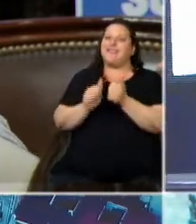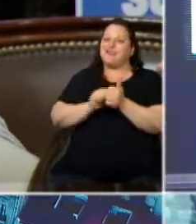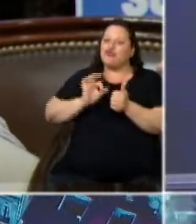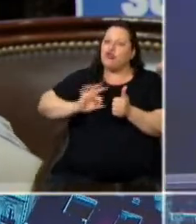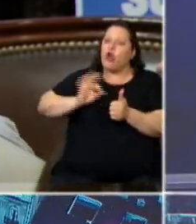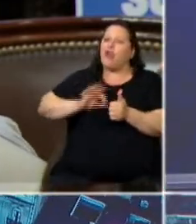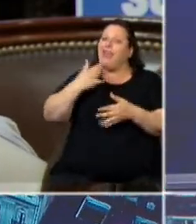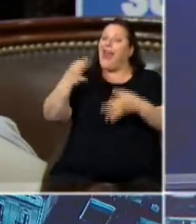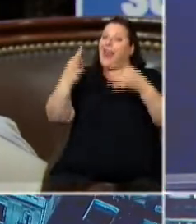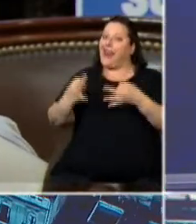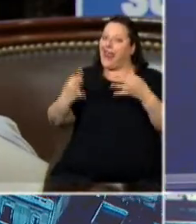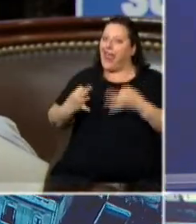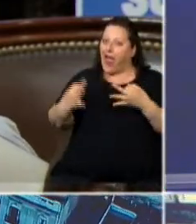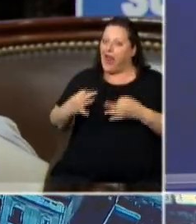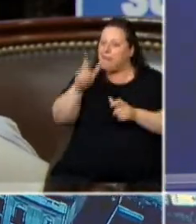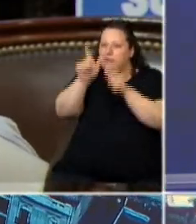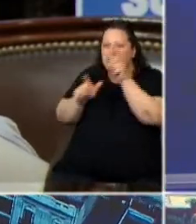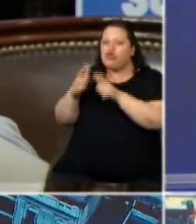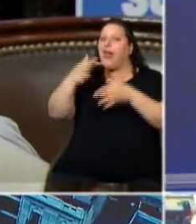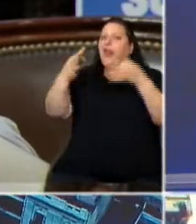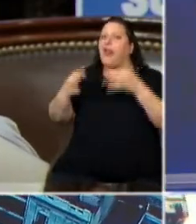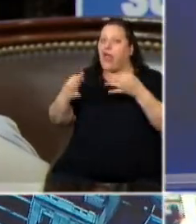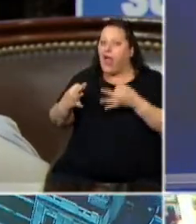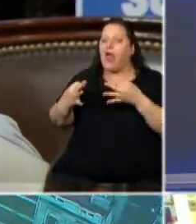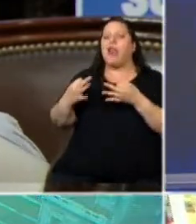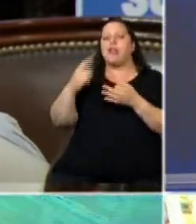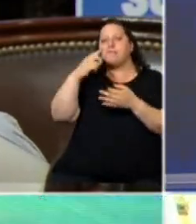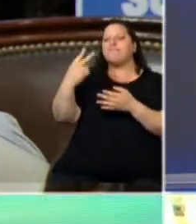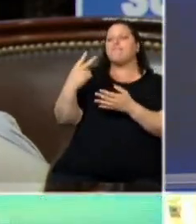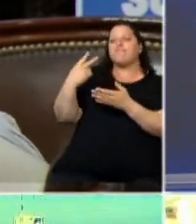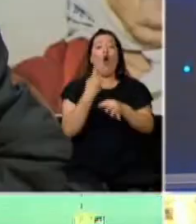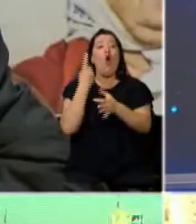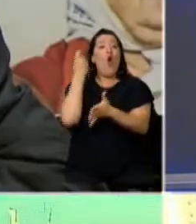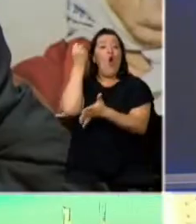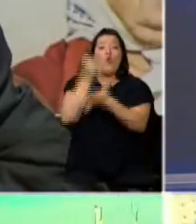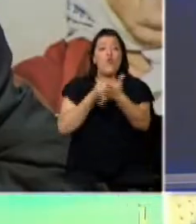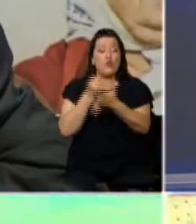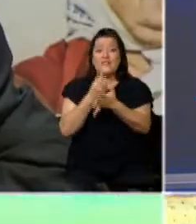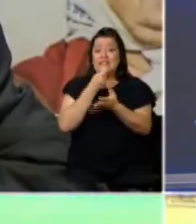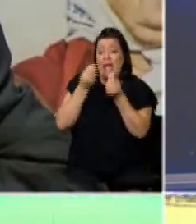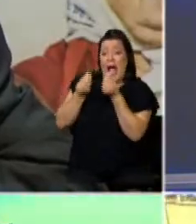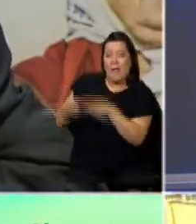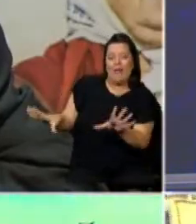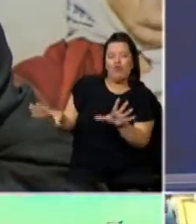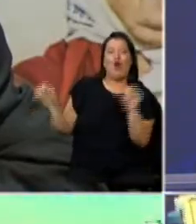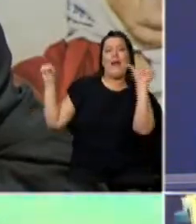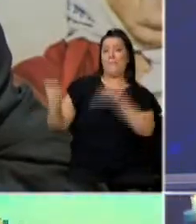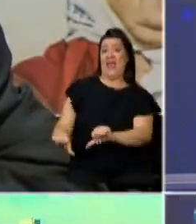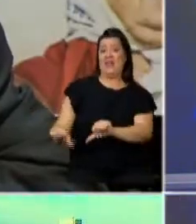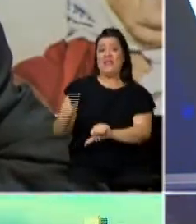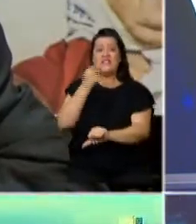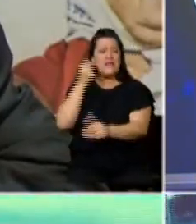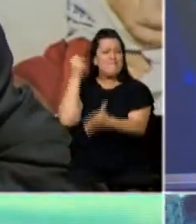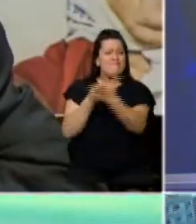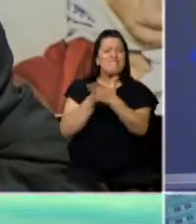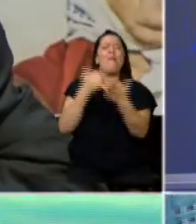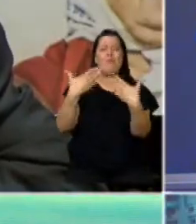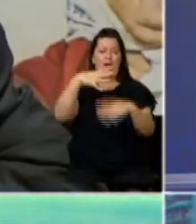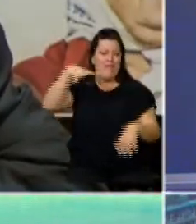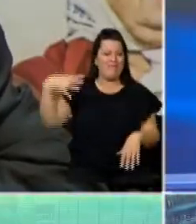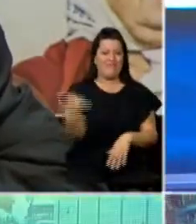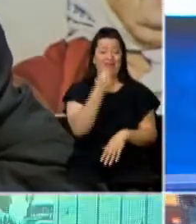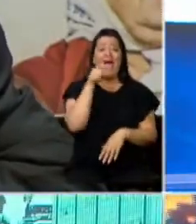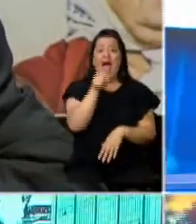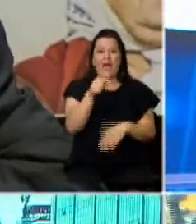Tenemos a Rolo Figueroa, Sí. que probablemente esté también. Claudio Vidal, que suele acompañar. De